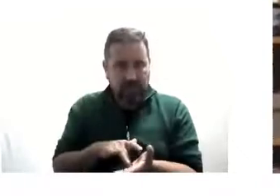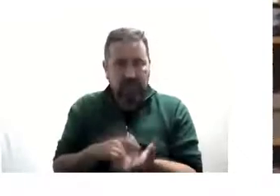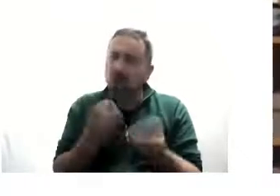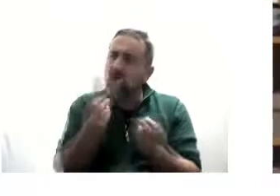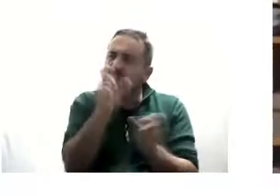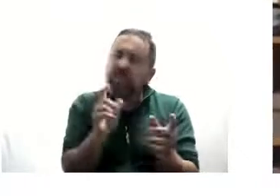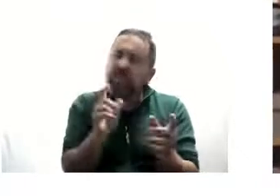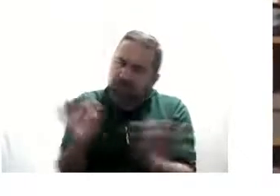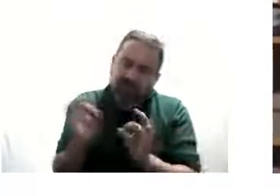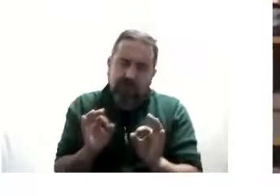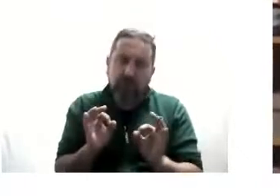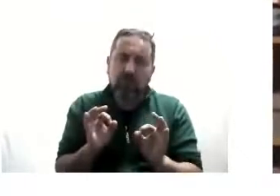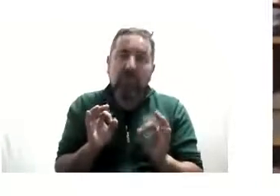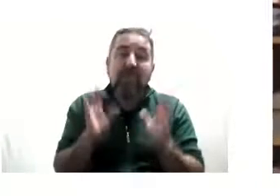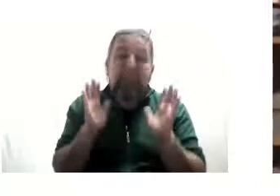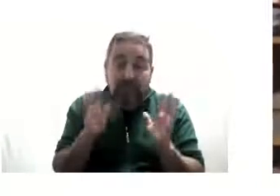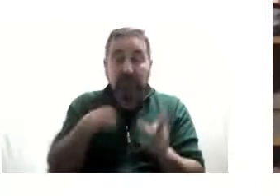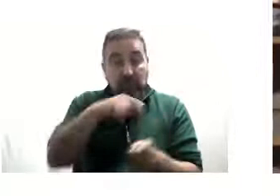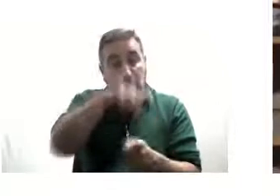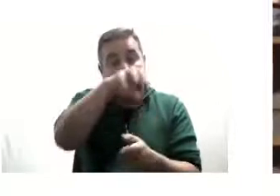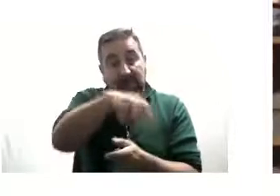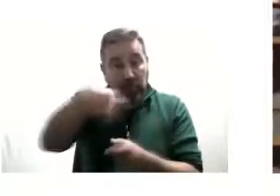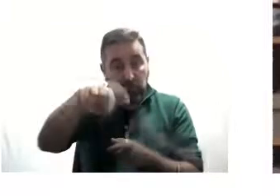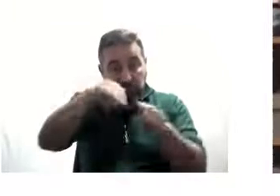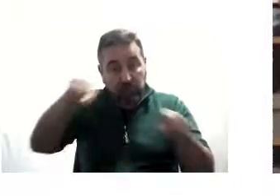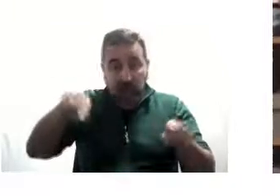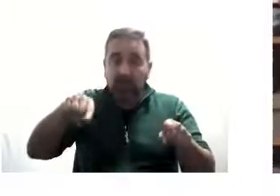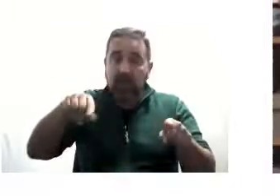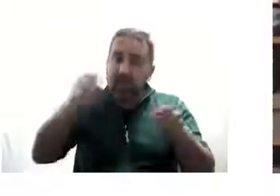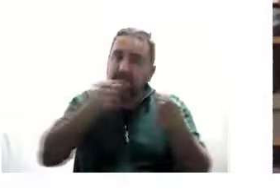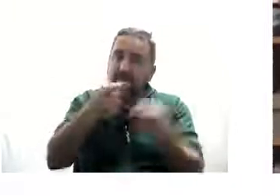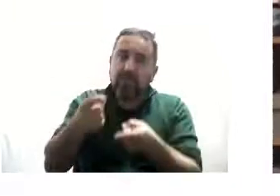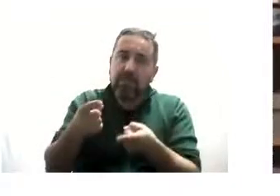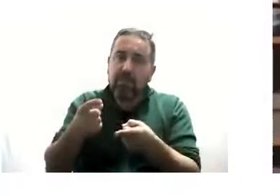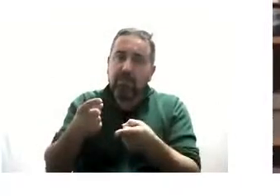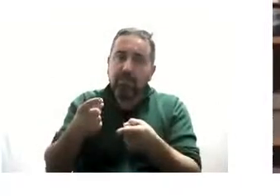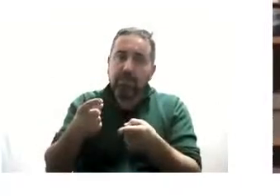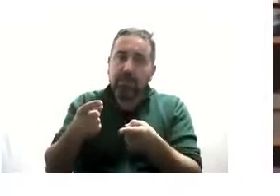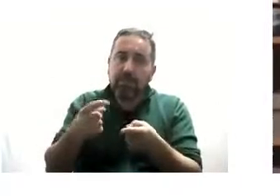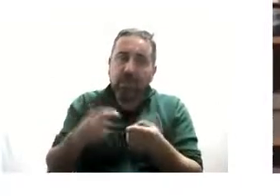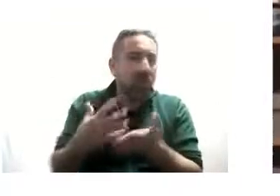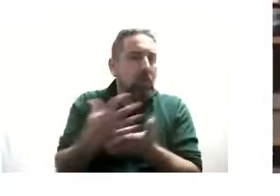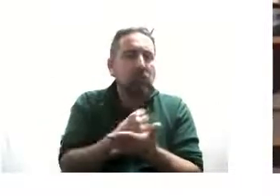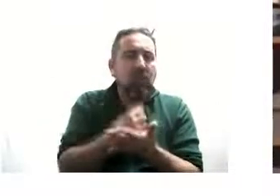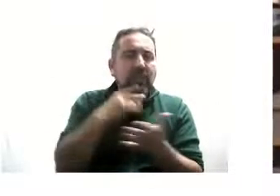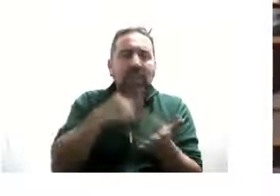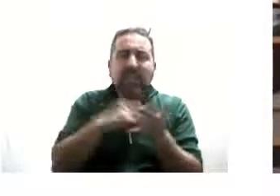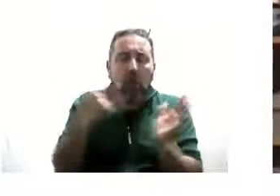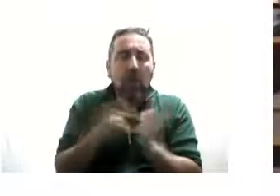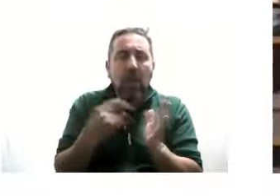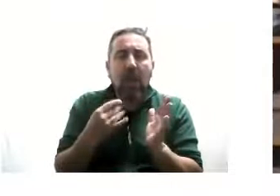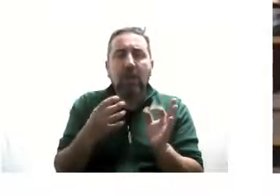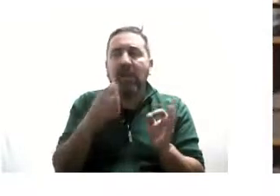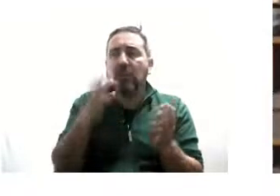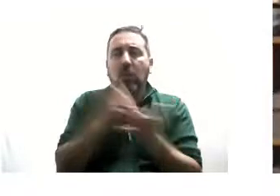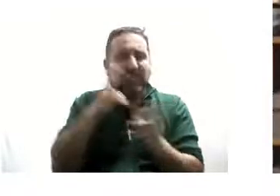muy específicos, y son estos los centros que desde mi punto de vista tienen que estar dotados, como decías, de toda la tecnología, todos los tipos de